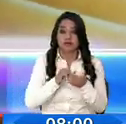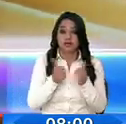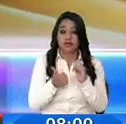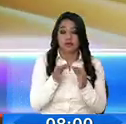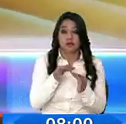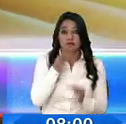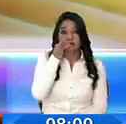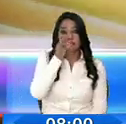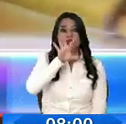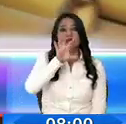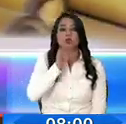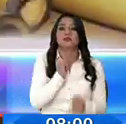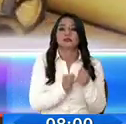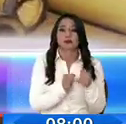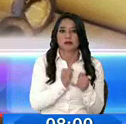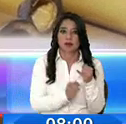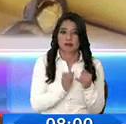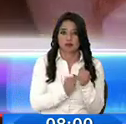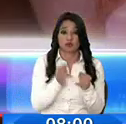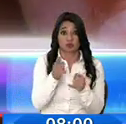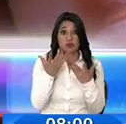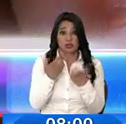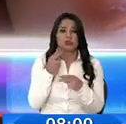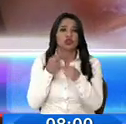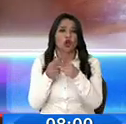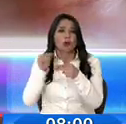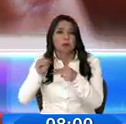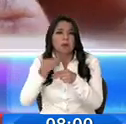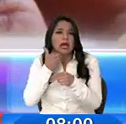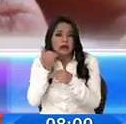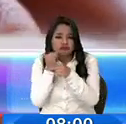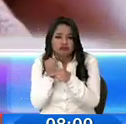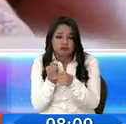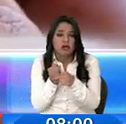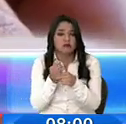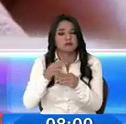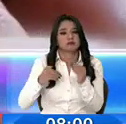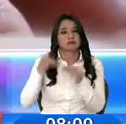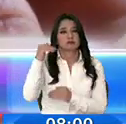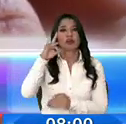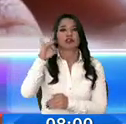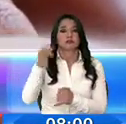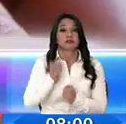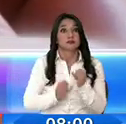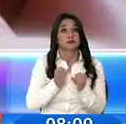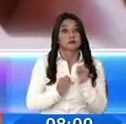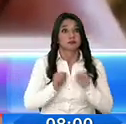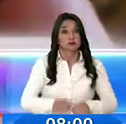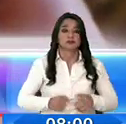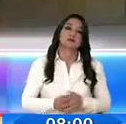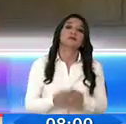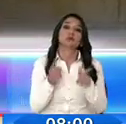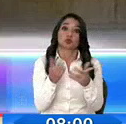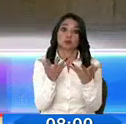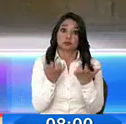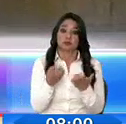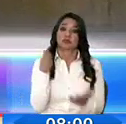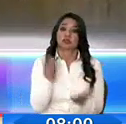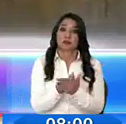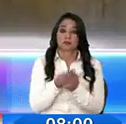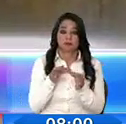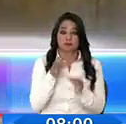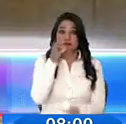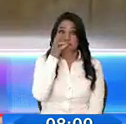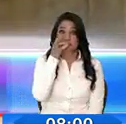sorbete es de 50 centavos y si los desea personalizados el valor es de 80 centavos quienes deseen adquirir los sorbetes